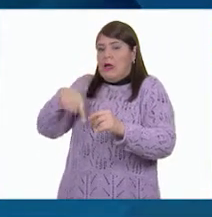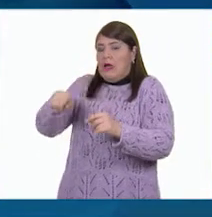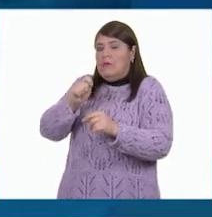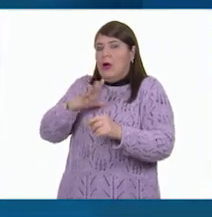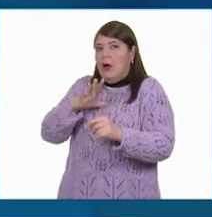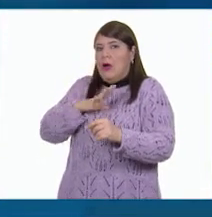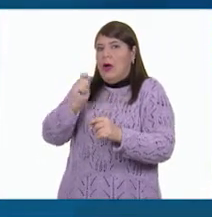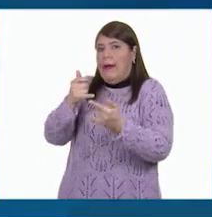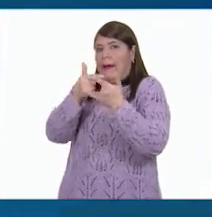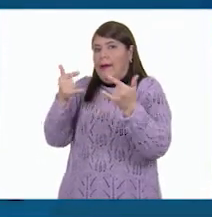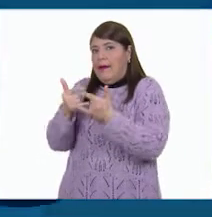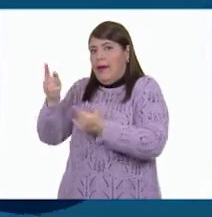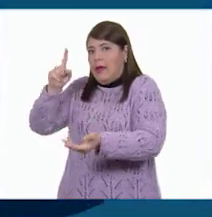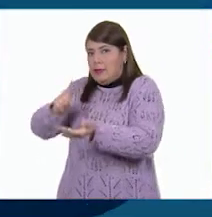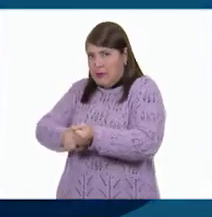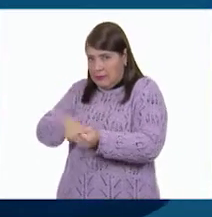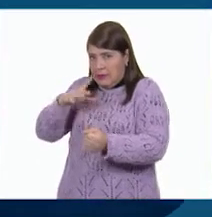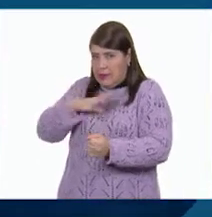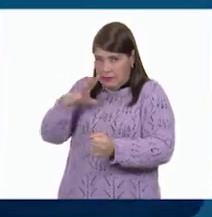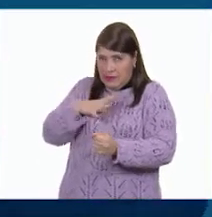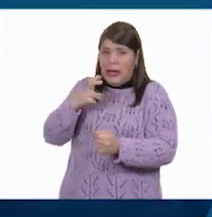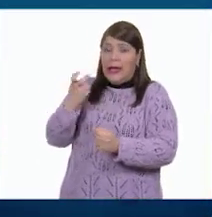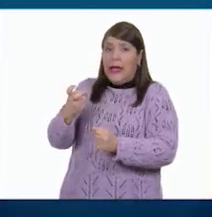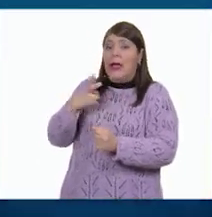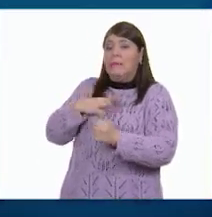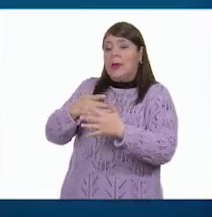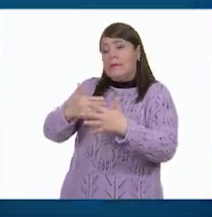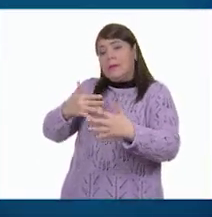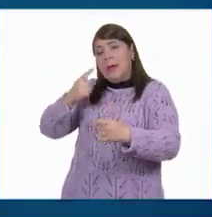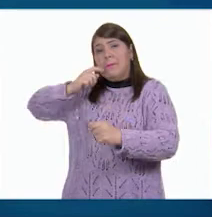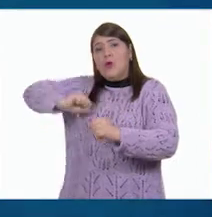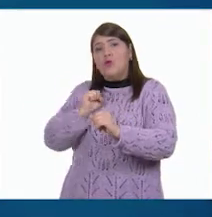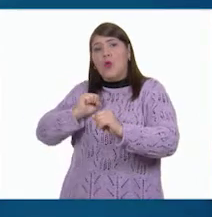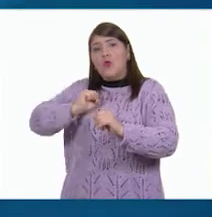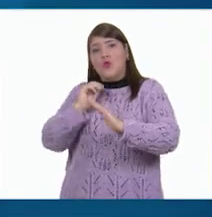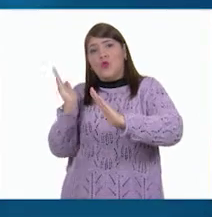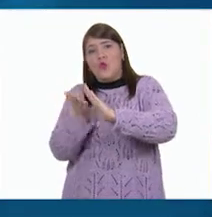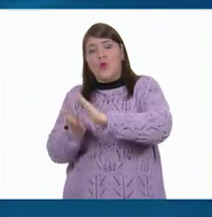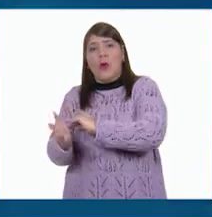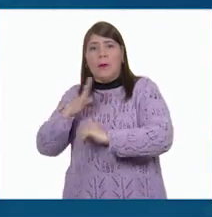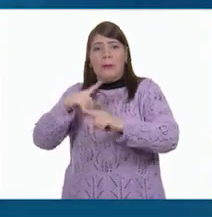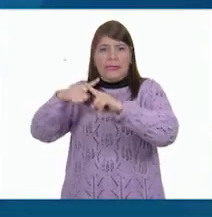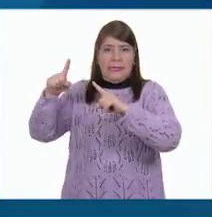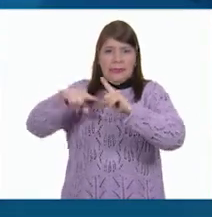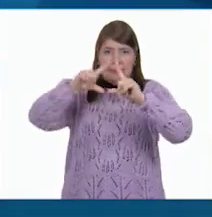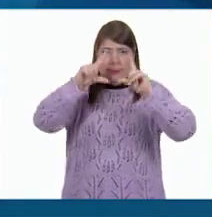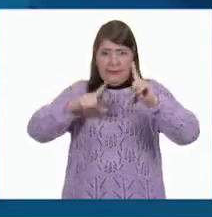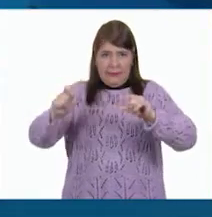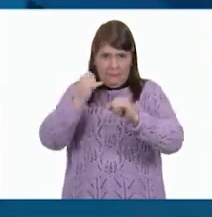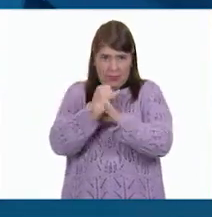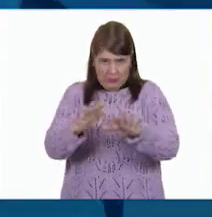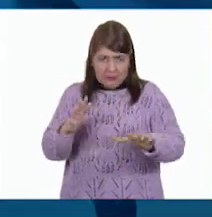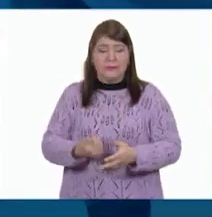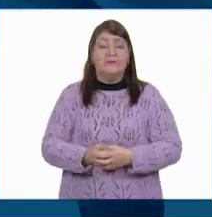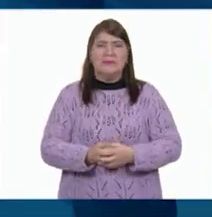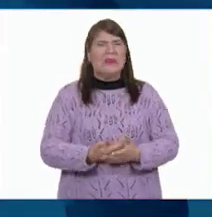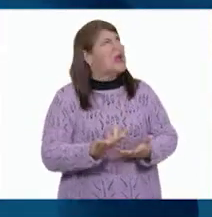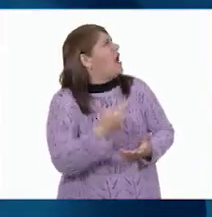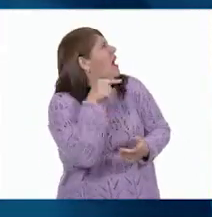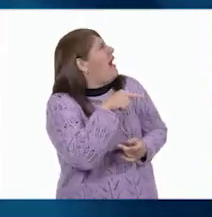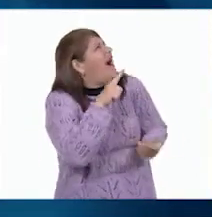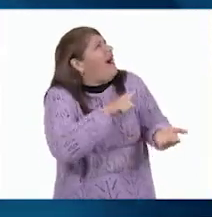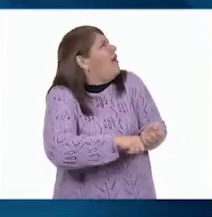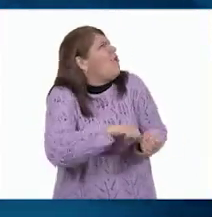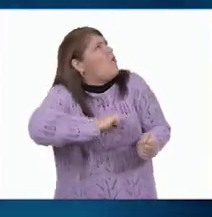porque actualmente ese lugar es el Archivo General de la Nación. ¡Wow! ¿Y ahí qué se hace, maestra? ¿Qué se